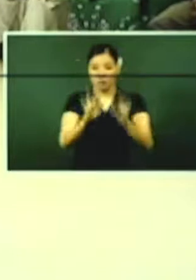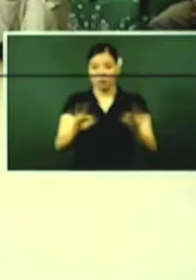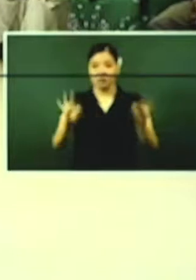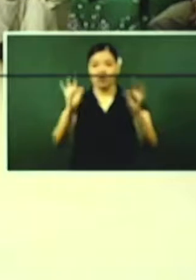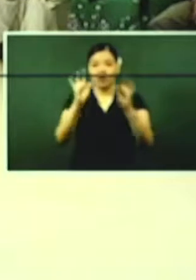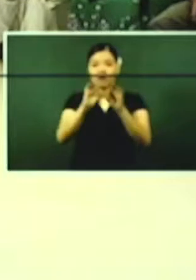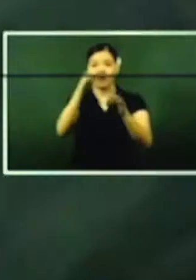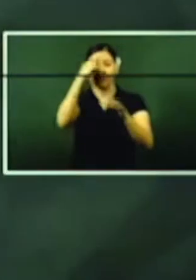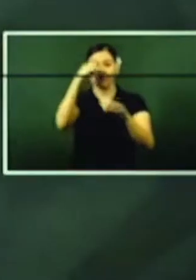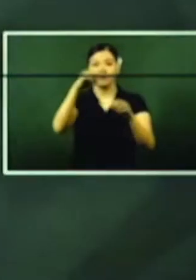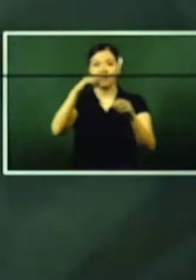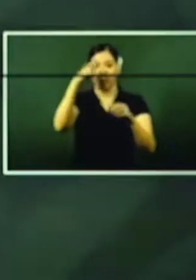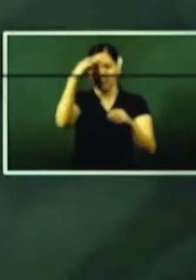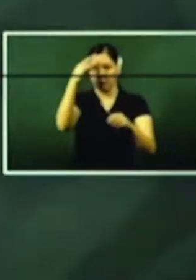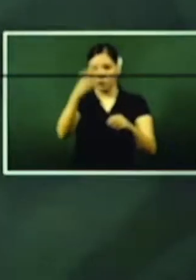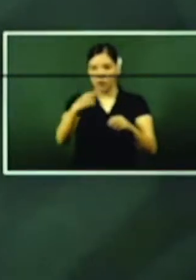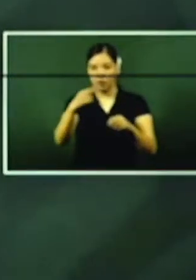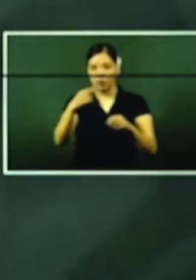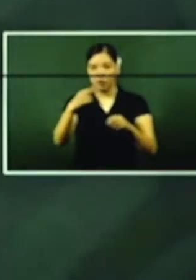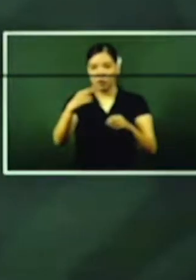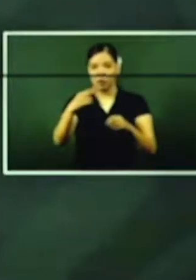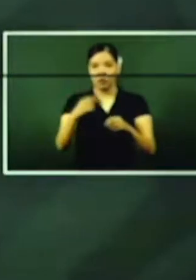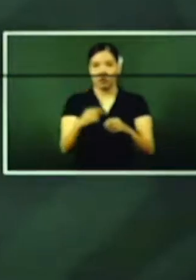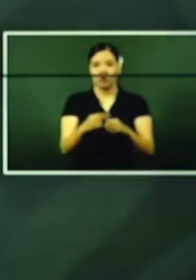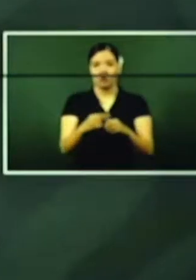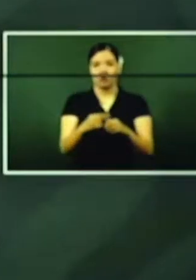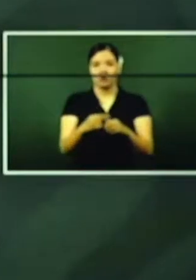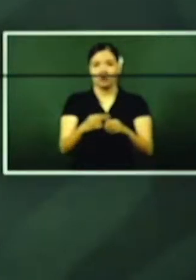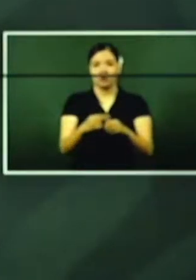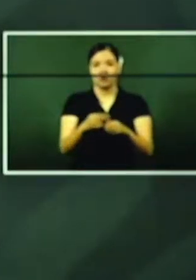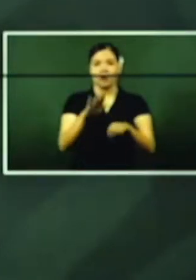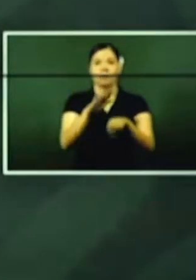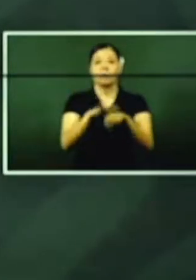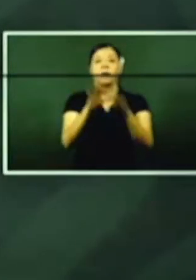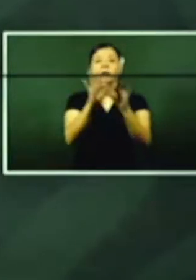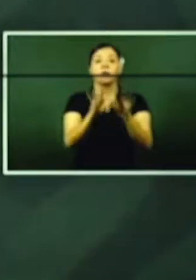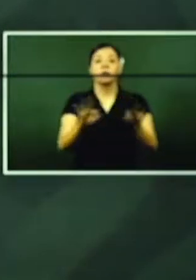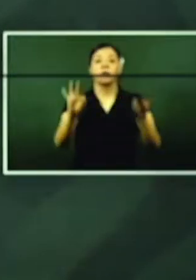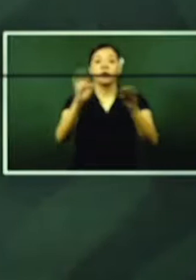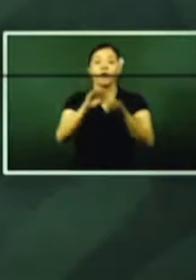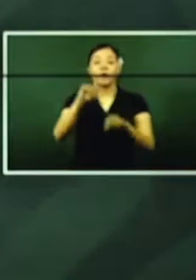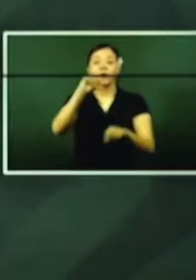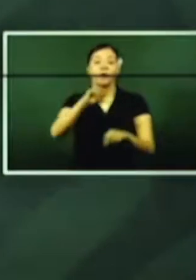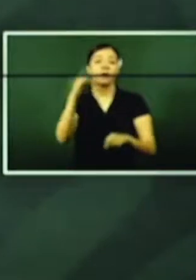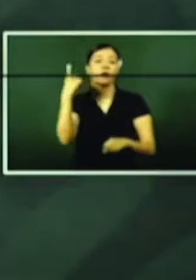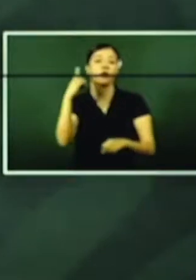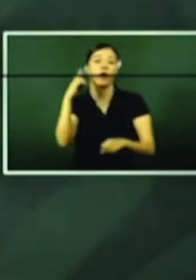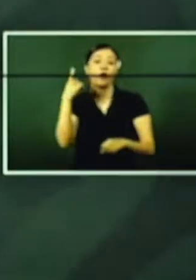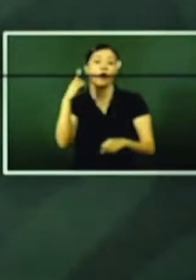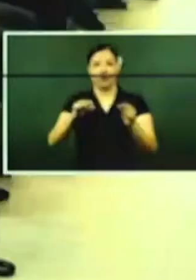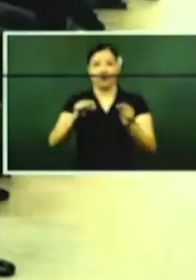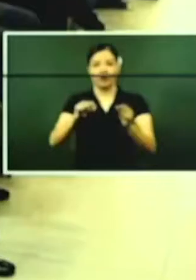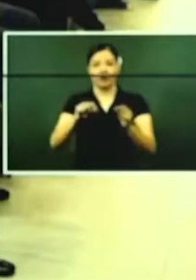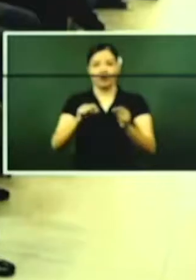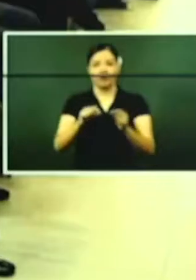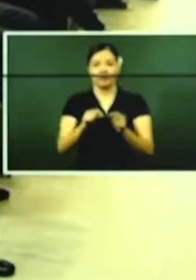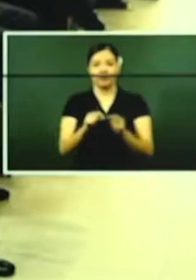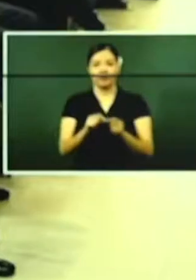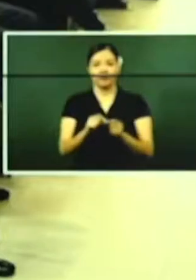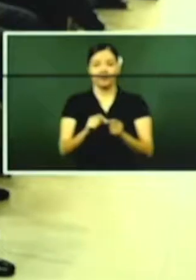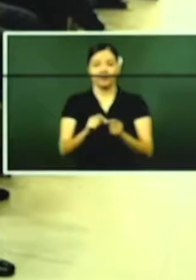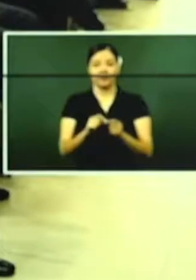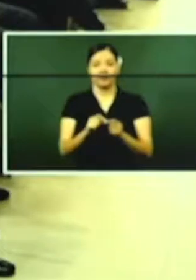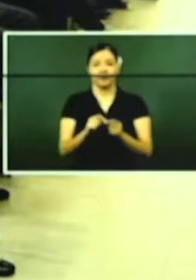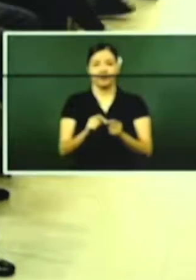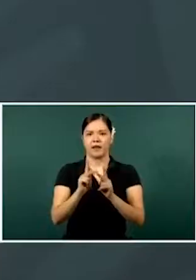y conclusiones de un foro nacional con el propósito de crear una reforma constitucional que proteja a las comunidades